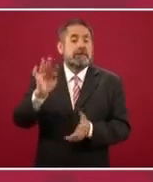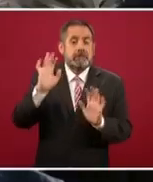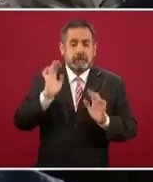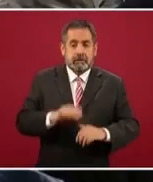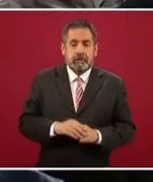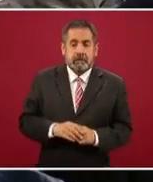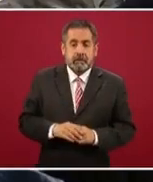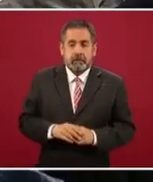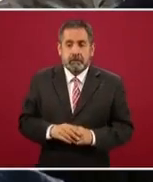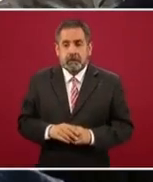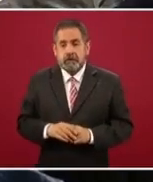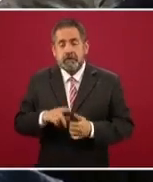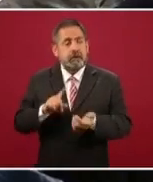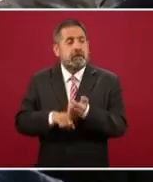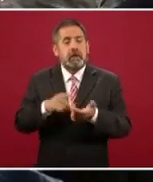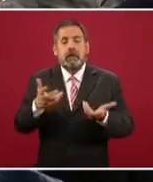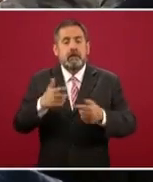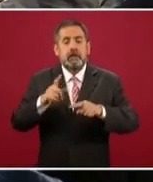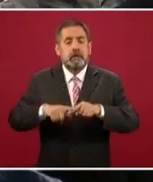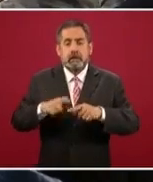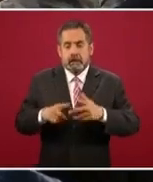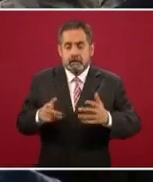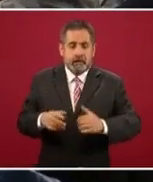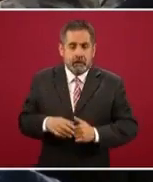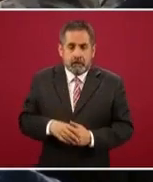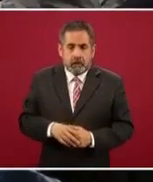la llevó a cabo